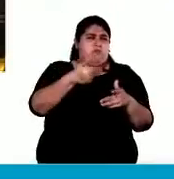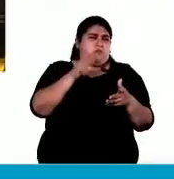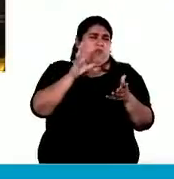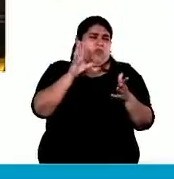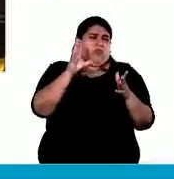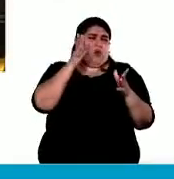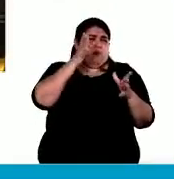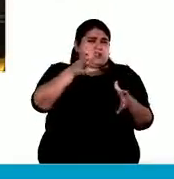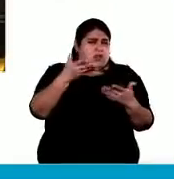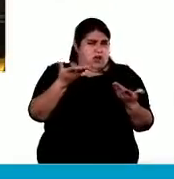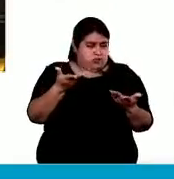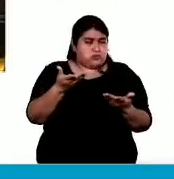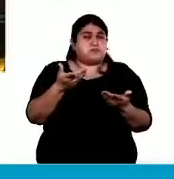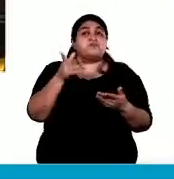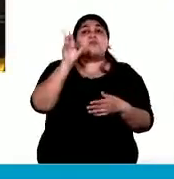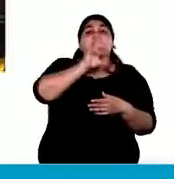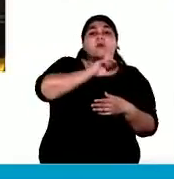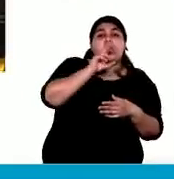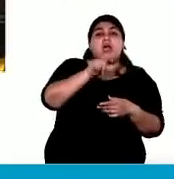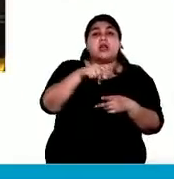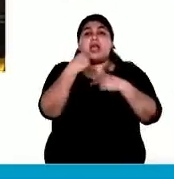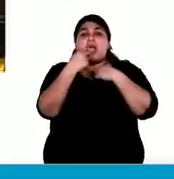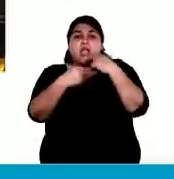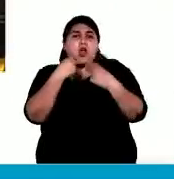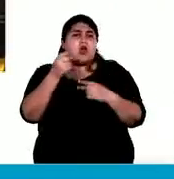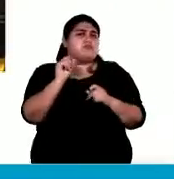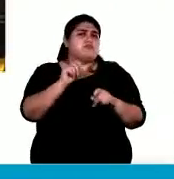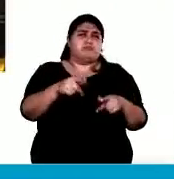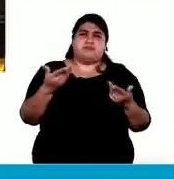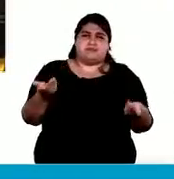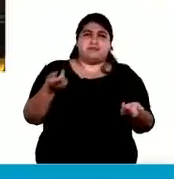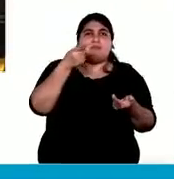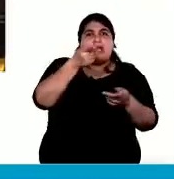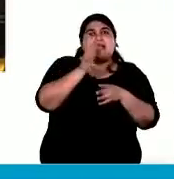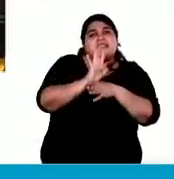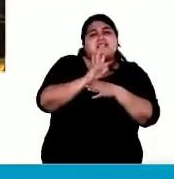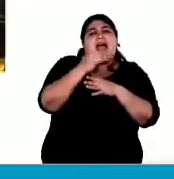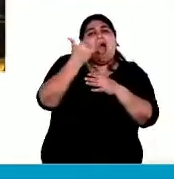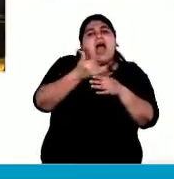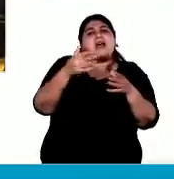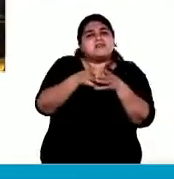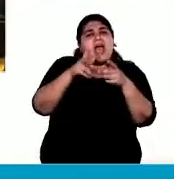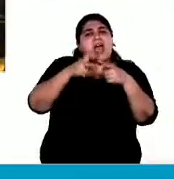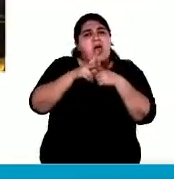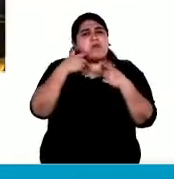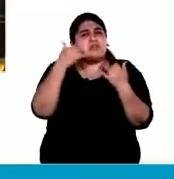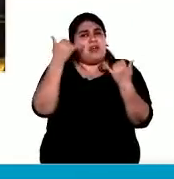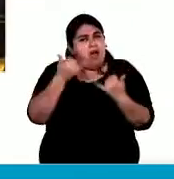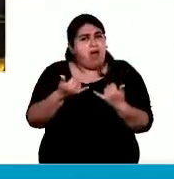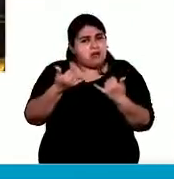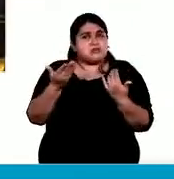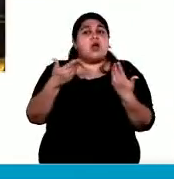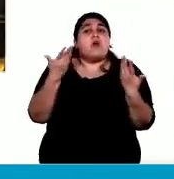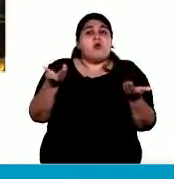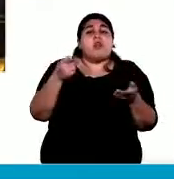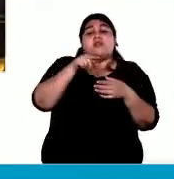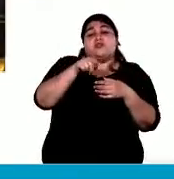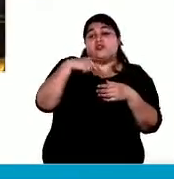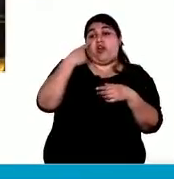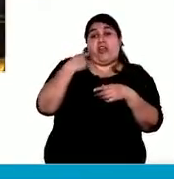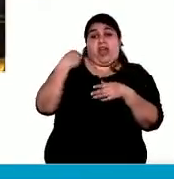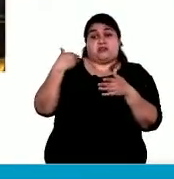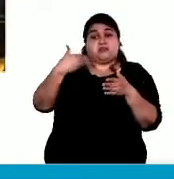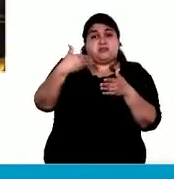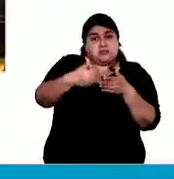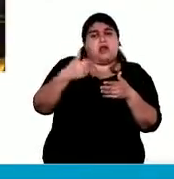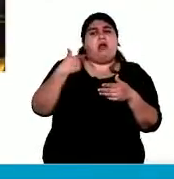vecinos de guernica las mujeres y sus hijos esta cámara tiene las herramientas para resolver este conflicto en estos días se está discutiendo